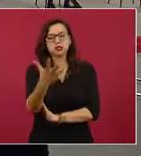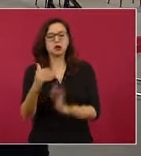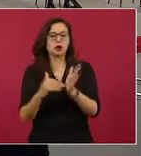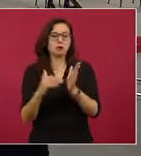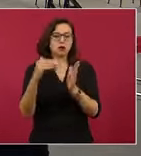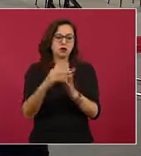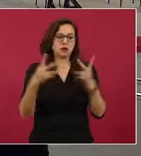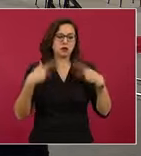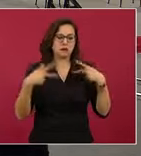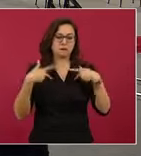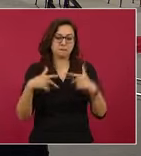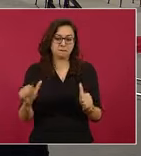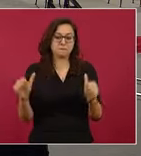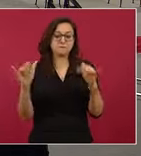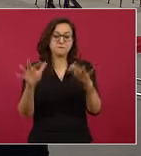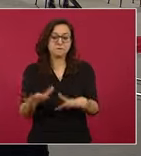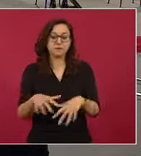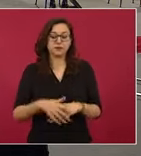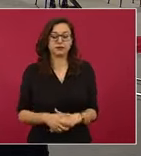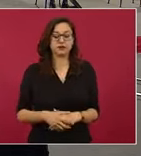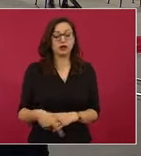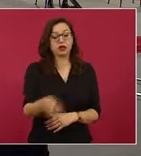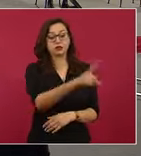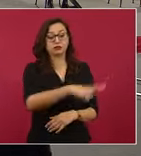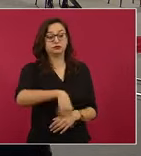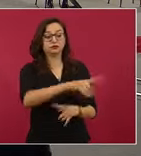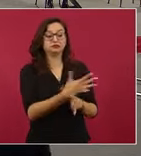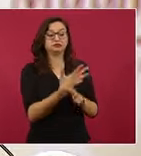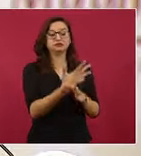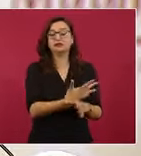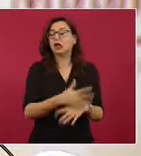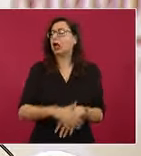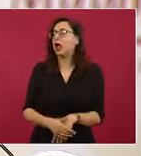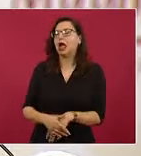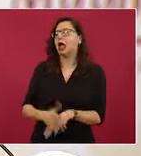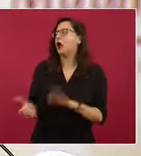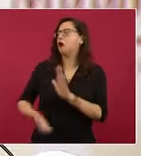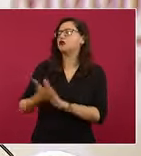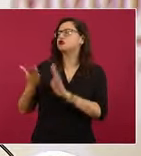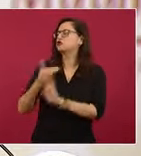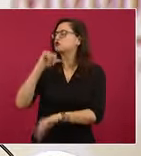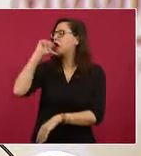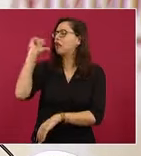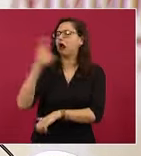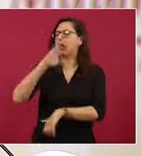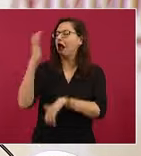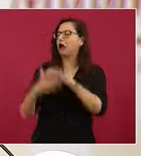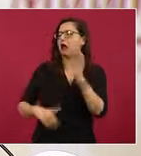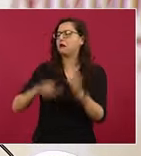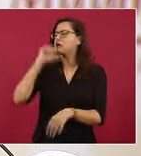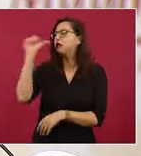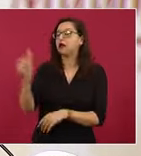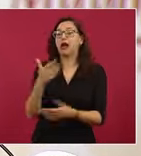que antes decían que no estaría a tiempo el aeropuerto, ahora dicen que no aumentarán los